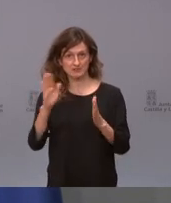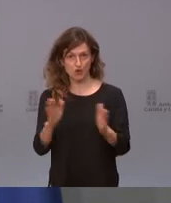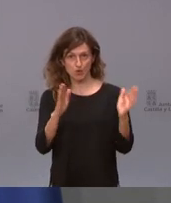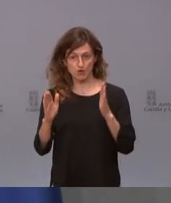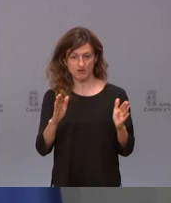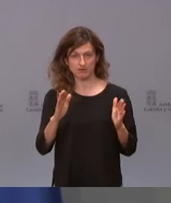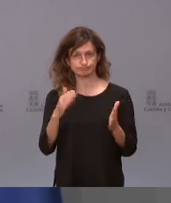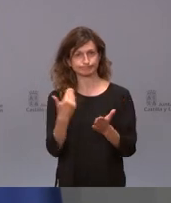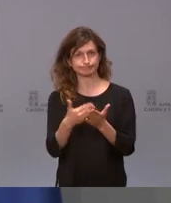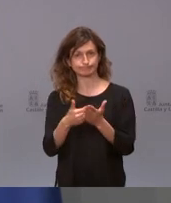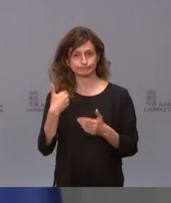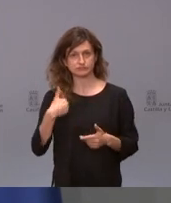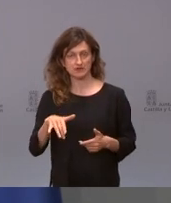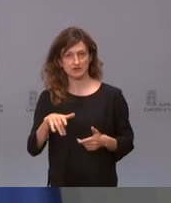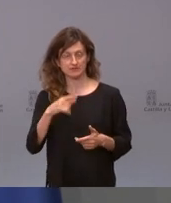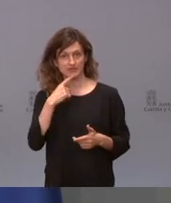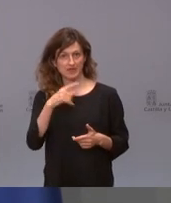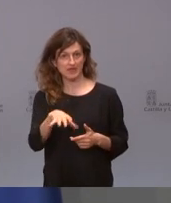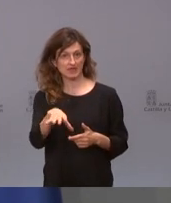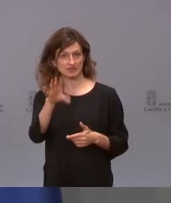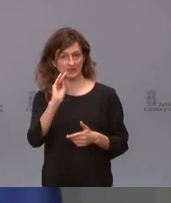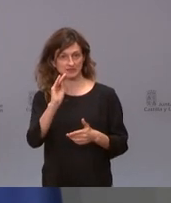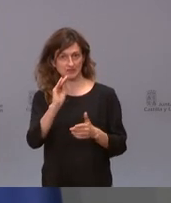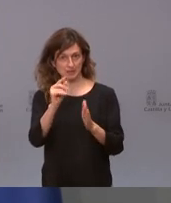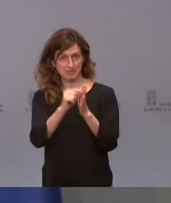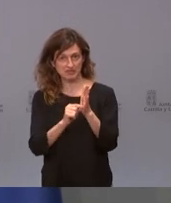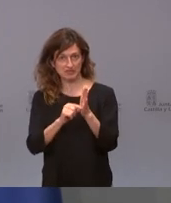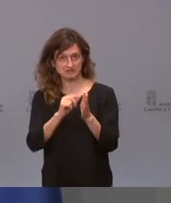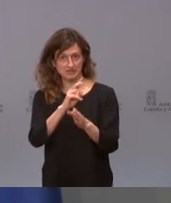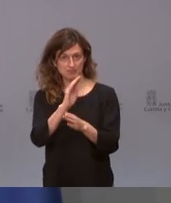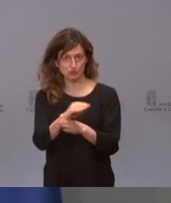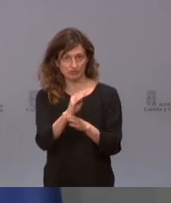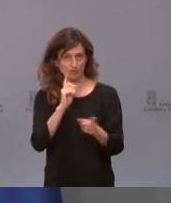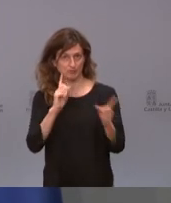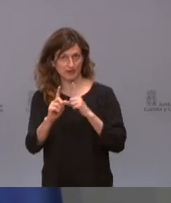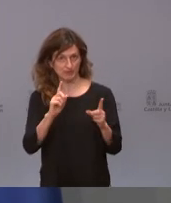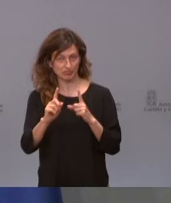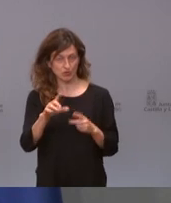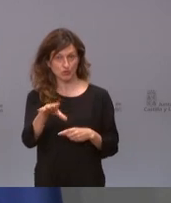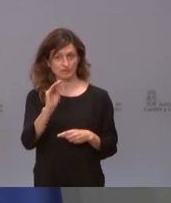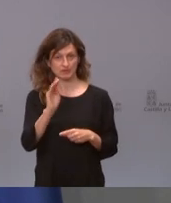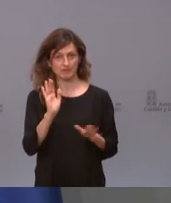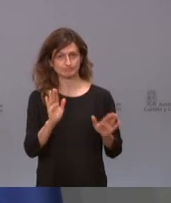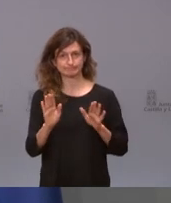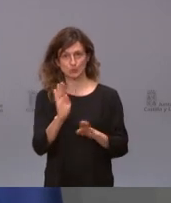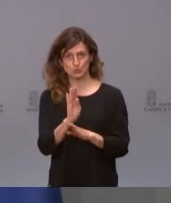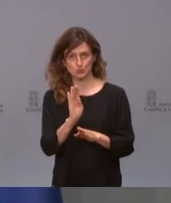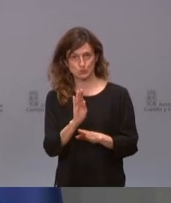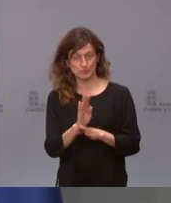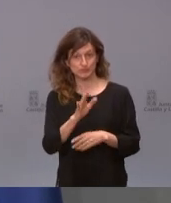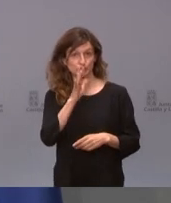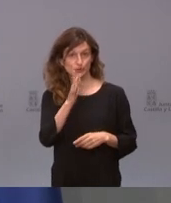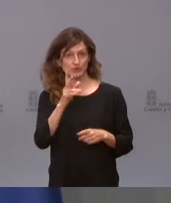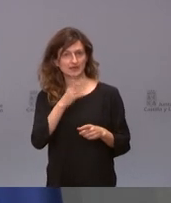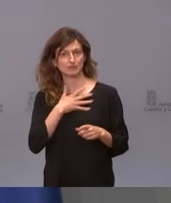se está demostrando se entiende las medidas de protección y de prevención y yo creo que hay que ser muy cauto desde luego tenemos que